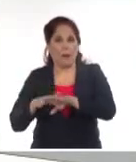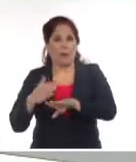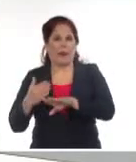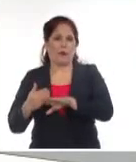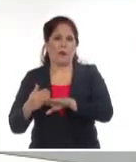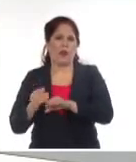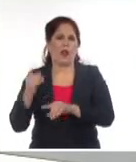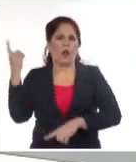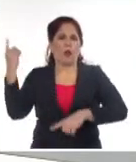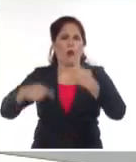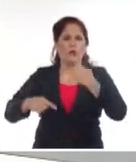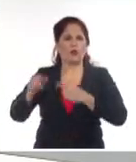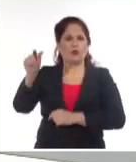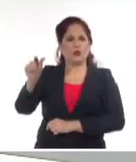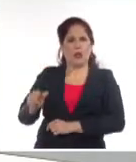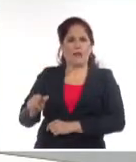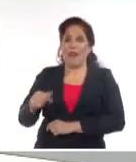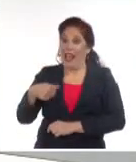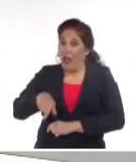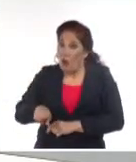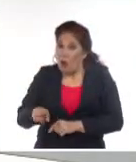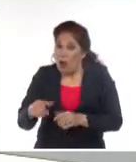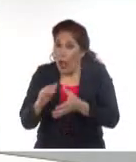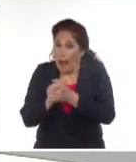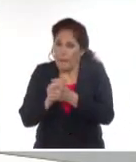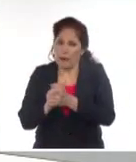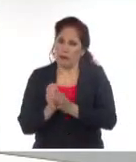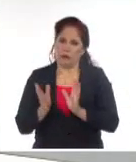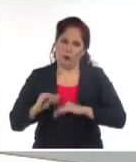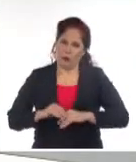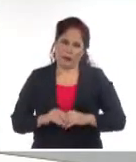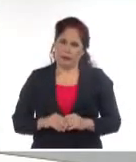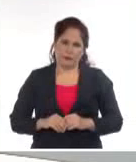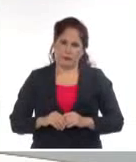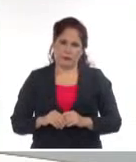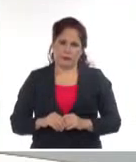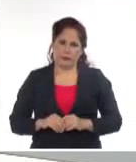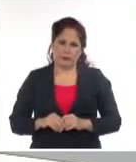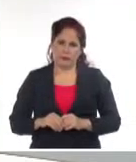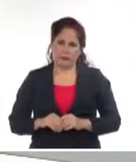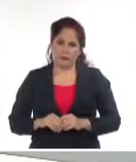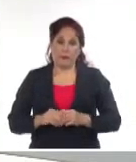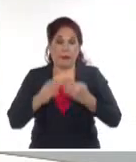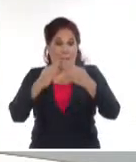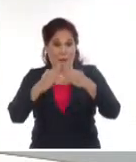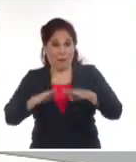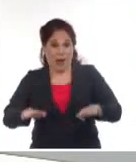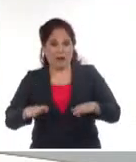sacarse de en medio a Mancuso, que ahora le guarda más de una carta. La paz